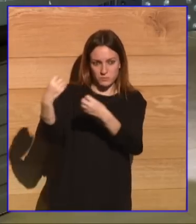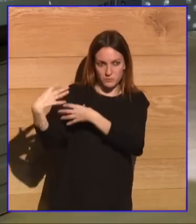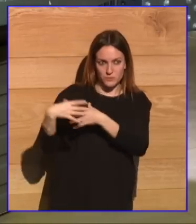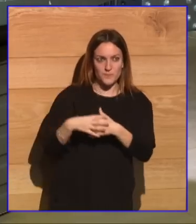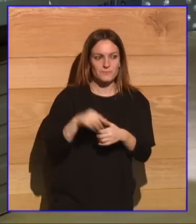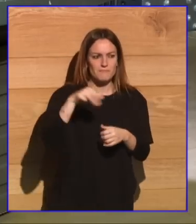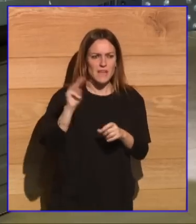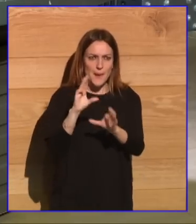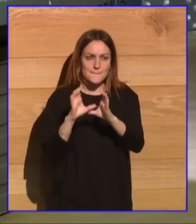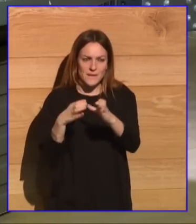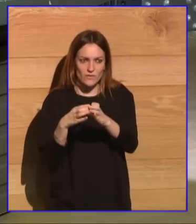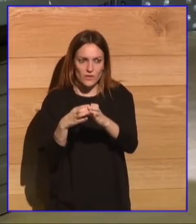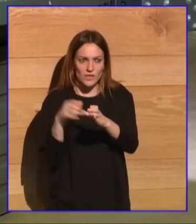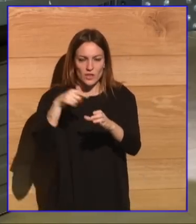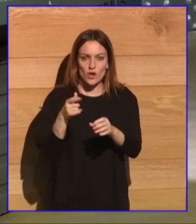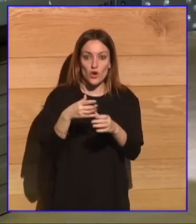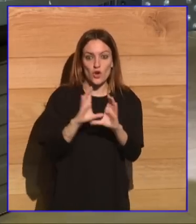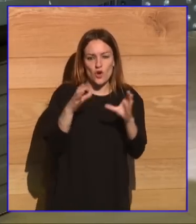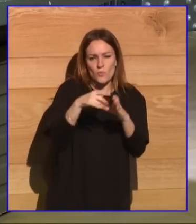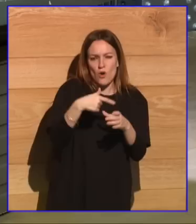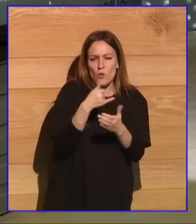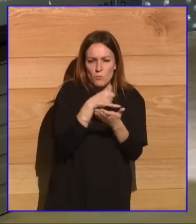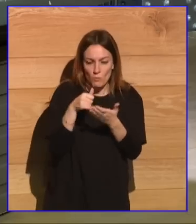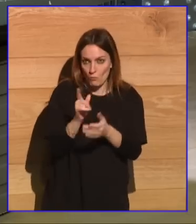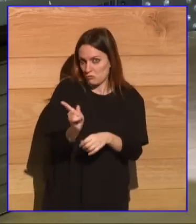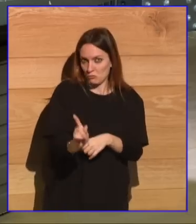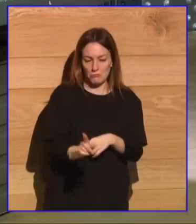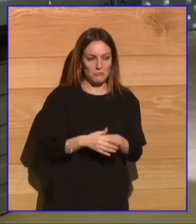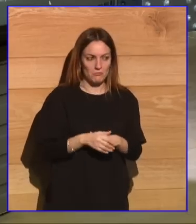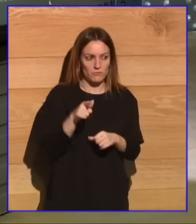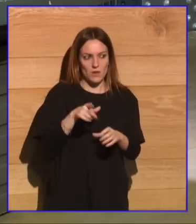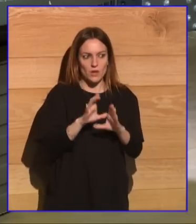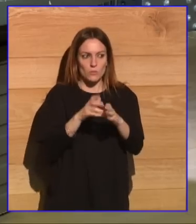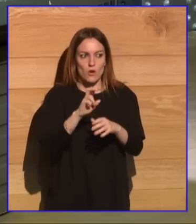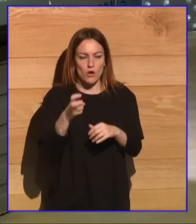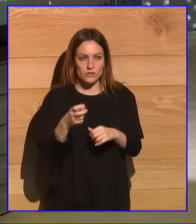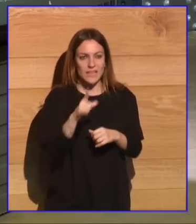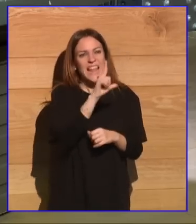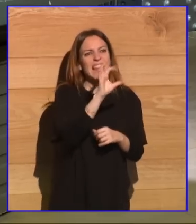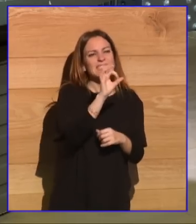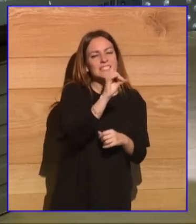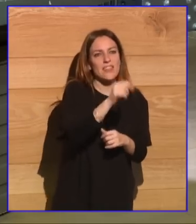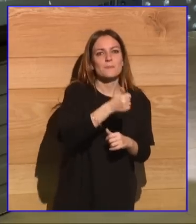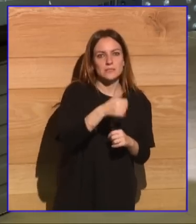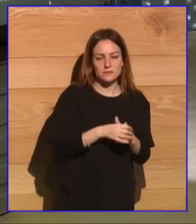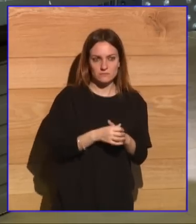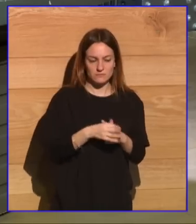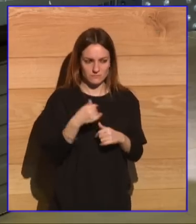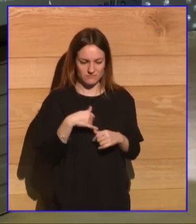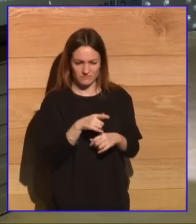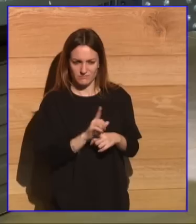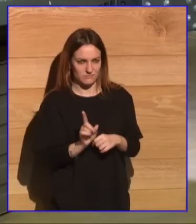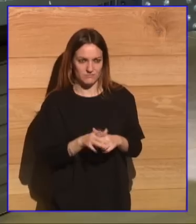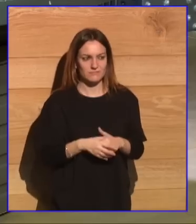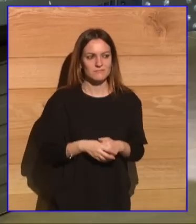Pink Floyd no es un grupo de cocaína. O sea, no, es otro tipo de... Es del LSD, ¿no? Es otro tipo de ingesta,